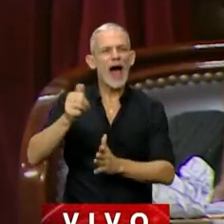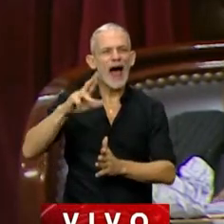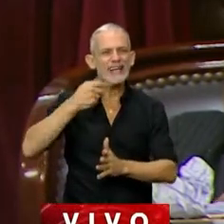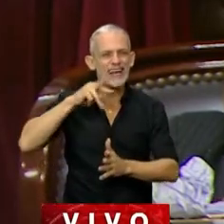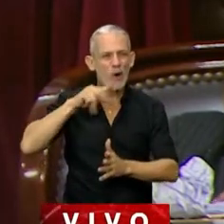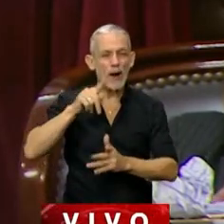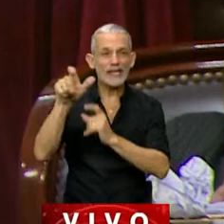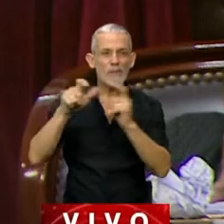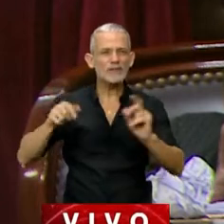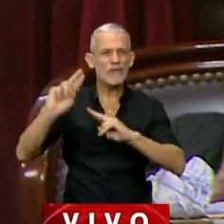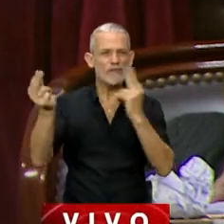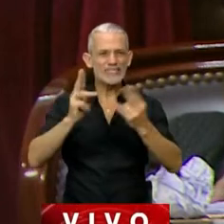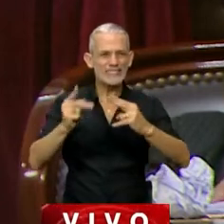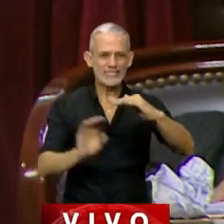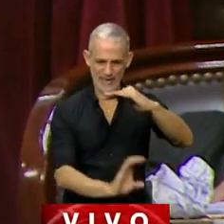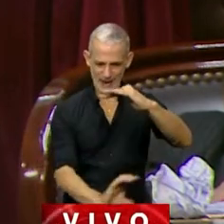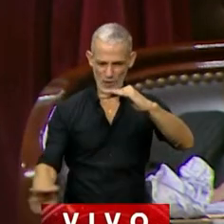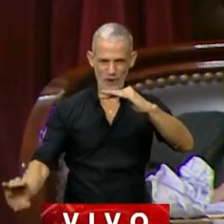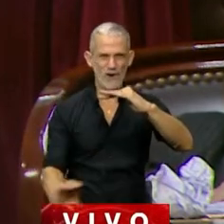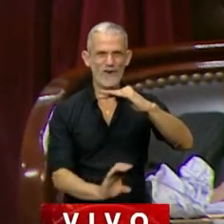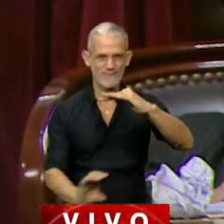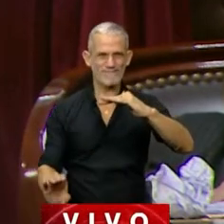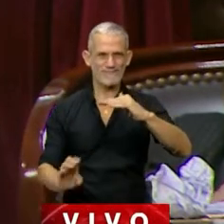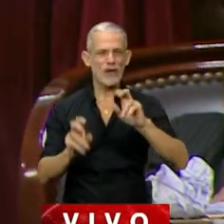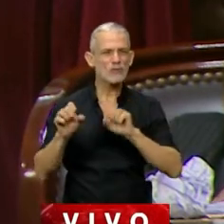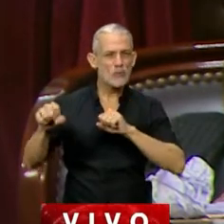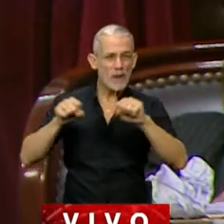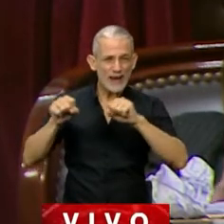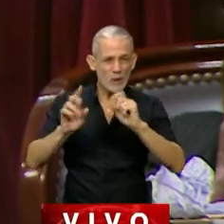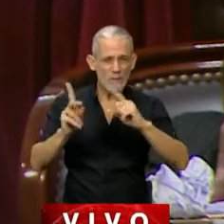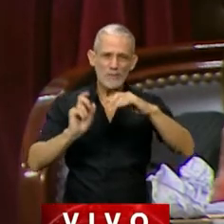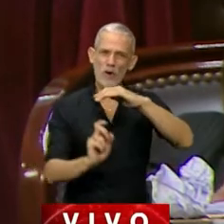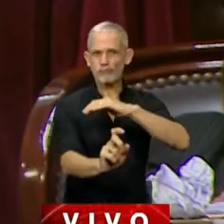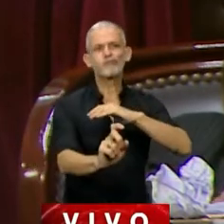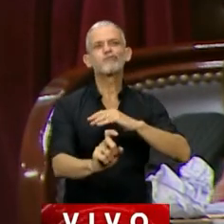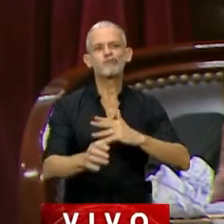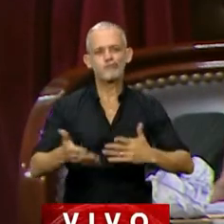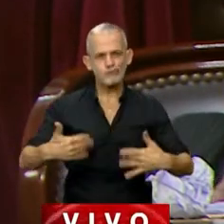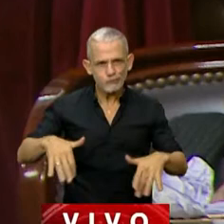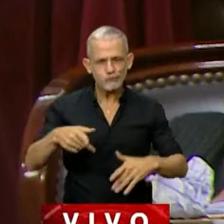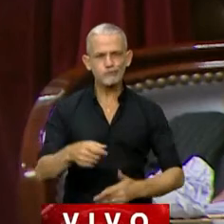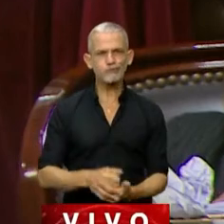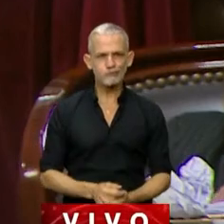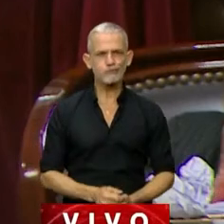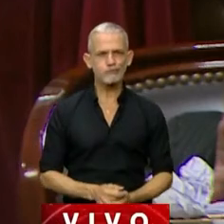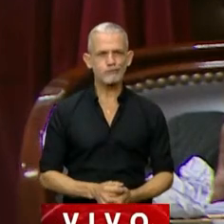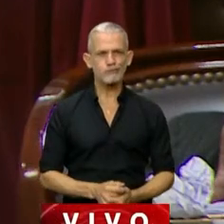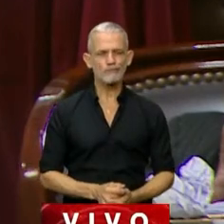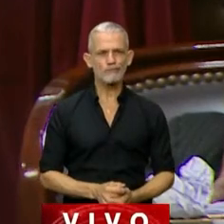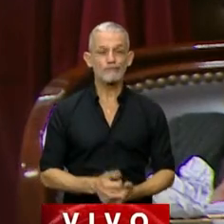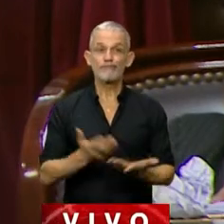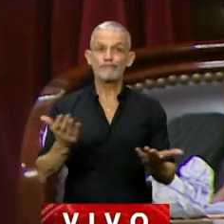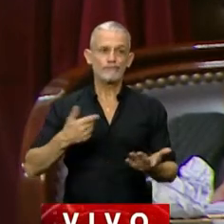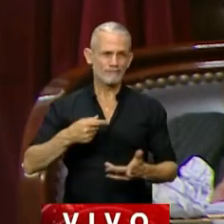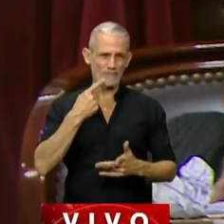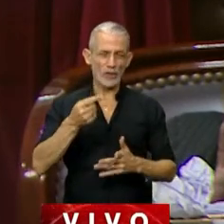y de sus tripulantes, que le dan una trascendencia extraordinaria a gran parte del pueblo argentino.